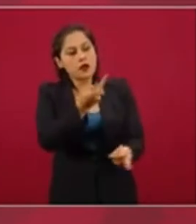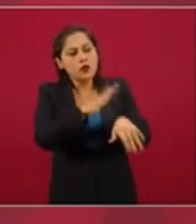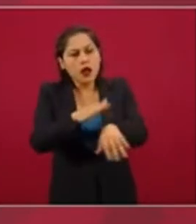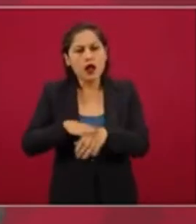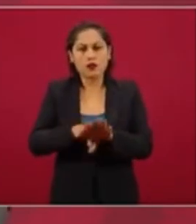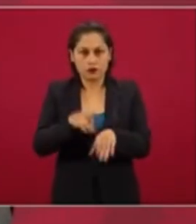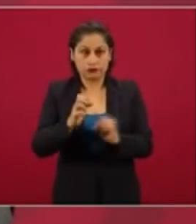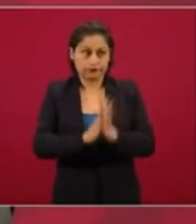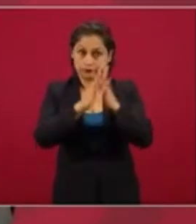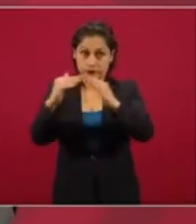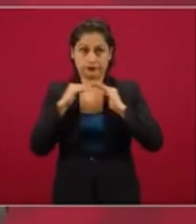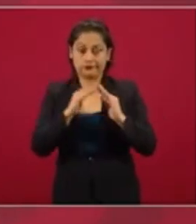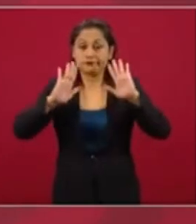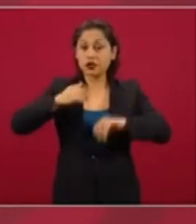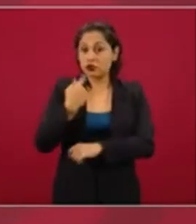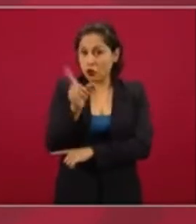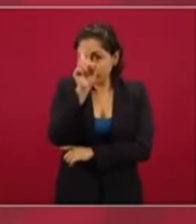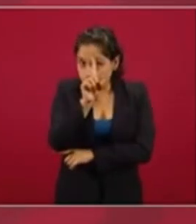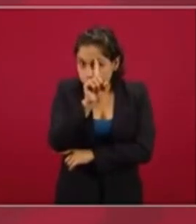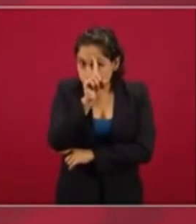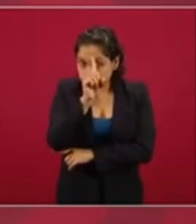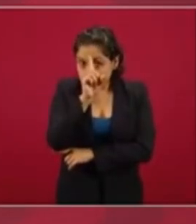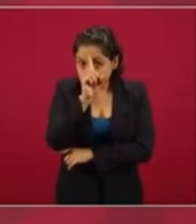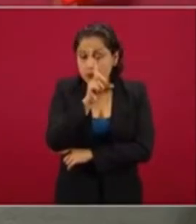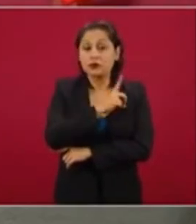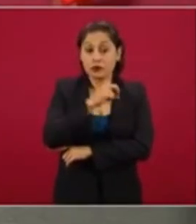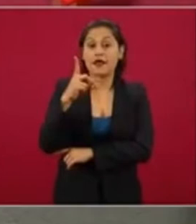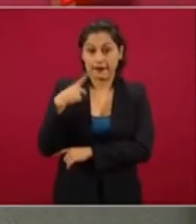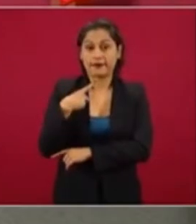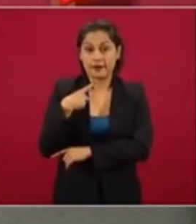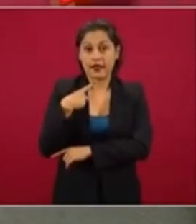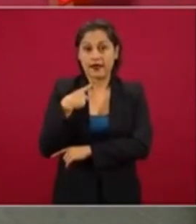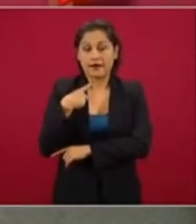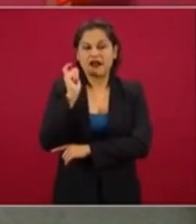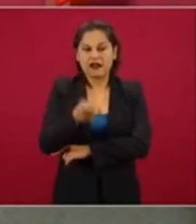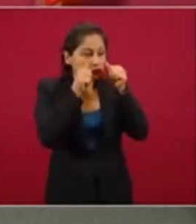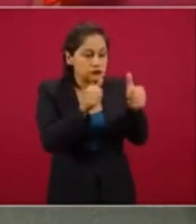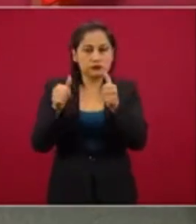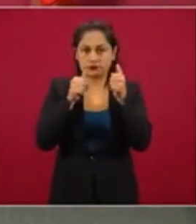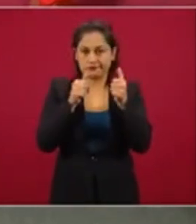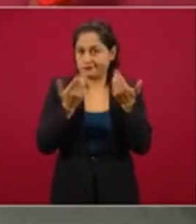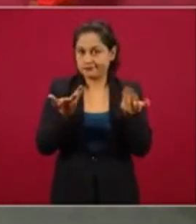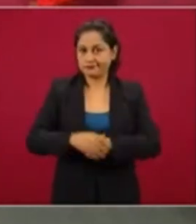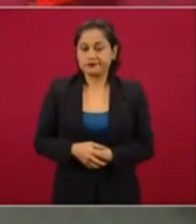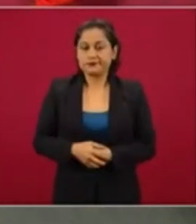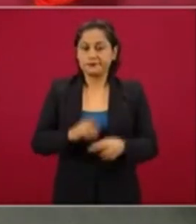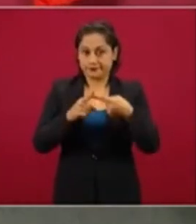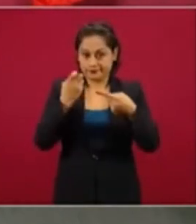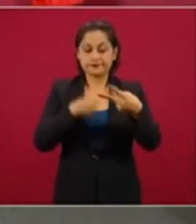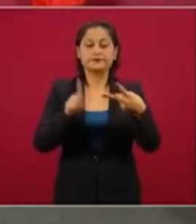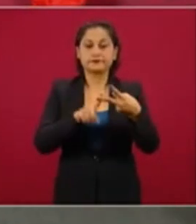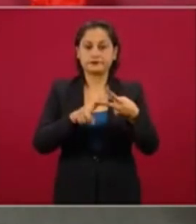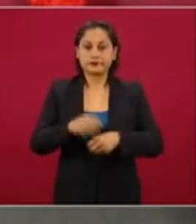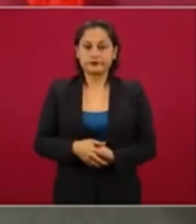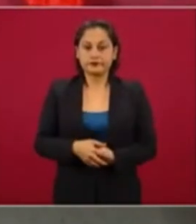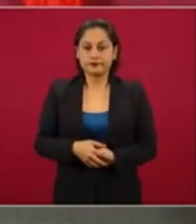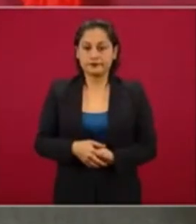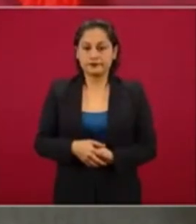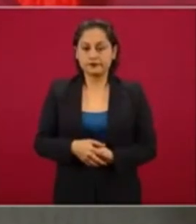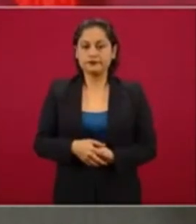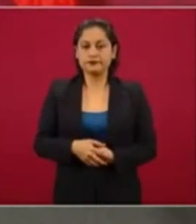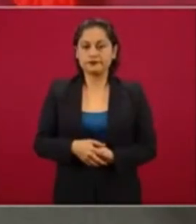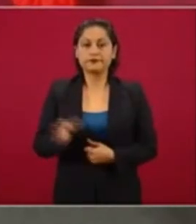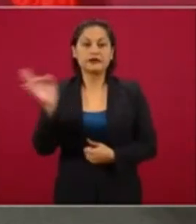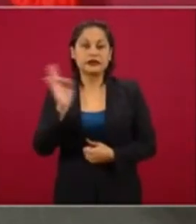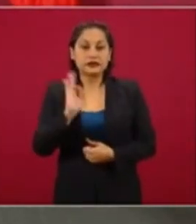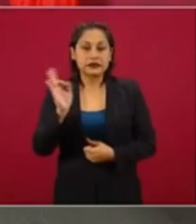Les recomendaría que apliquen el mandar obedeciendo. Segundo, porque sería